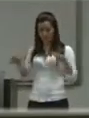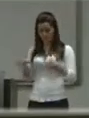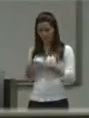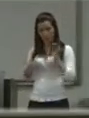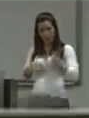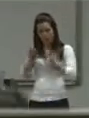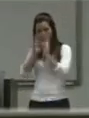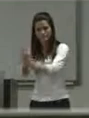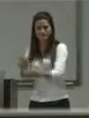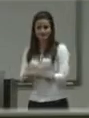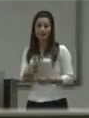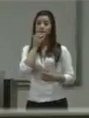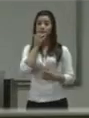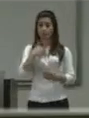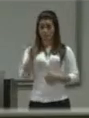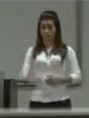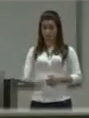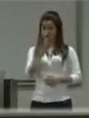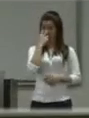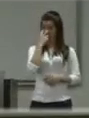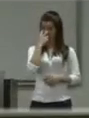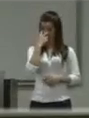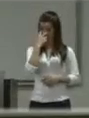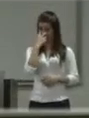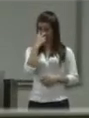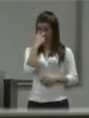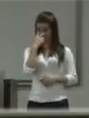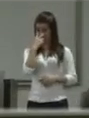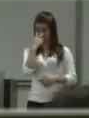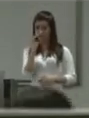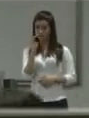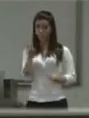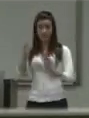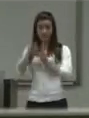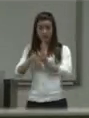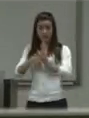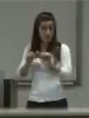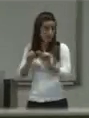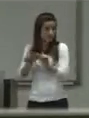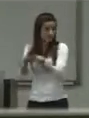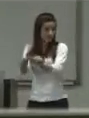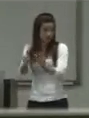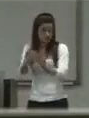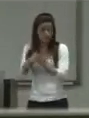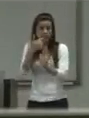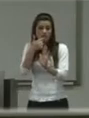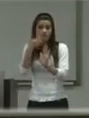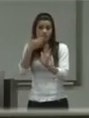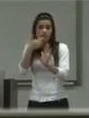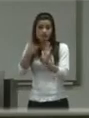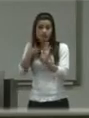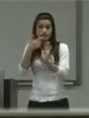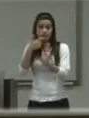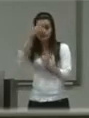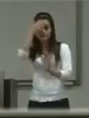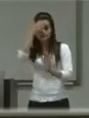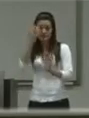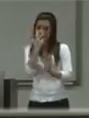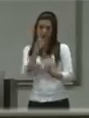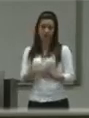ciega seguiré como decía Juan El diagnóstico seguirá por toda la vida pero si yo vivo en una ciudad en donde los semáforos tienen